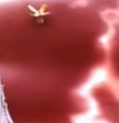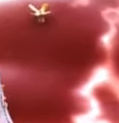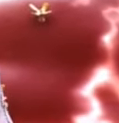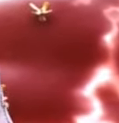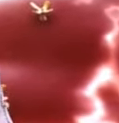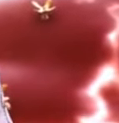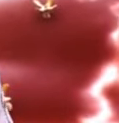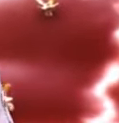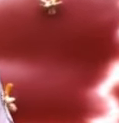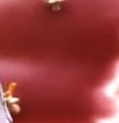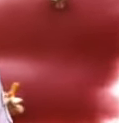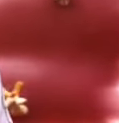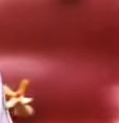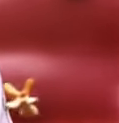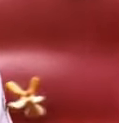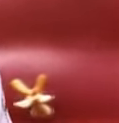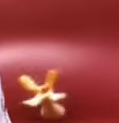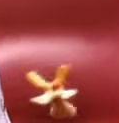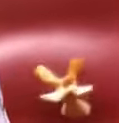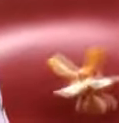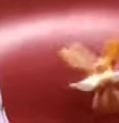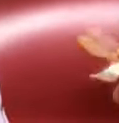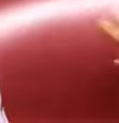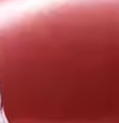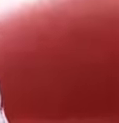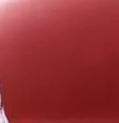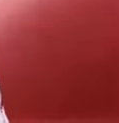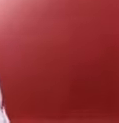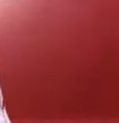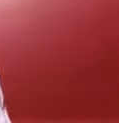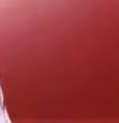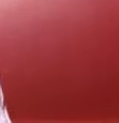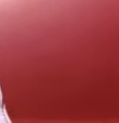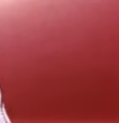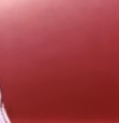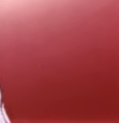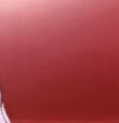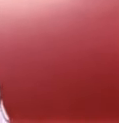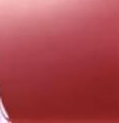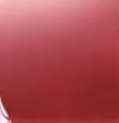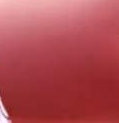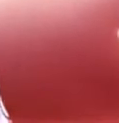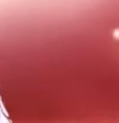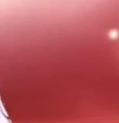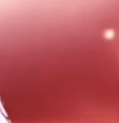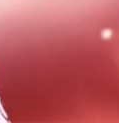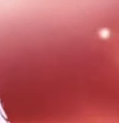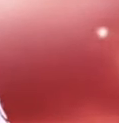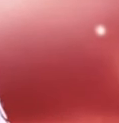de COVID-19. Si usted desarrolla síntomas respiratorios, comuníquese con el